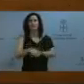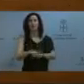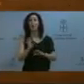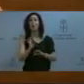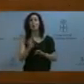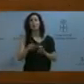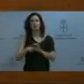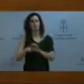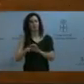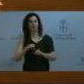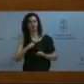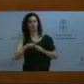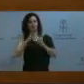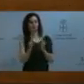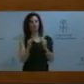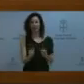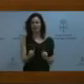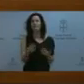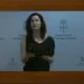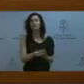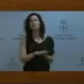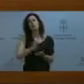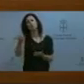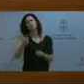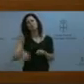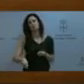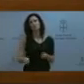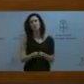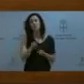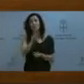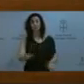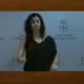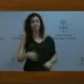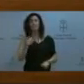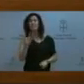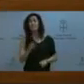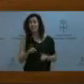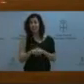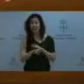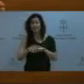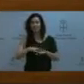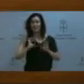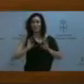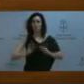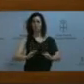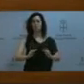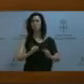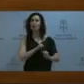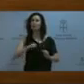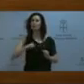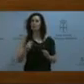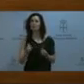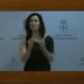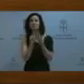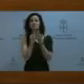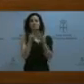residenciales. Estamos hablando de otra cosa, estamos hablando de personas que quizás no necesiten estos recursos para disfrutar de forma autónoma de una